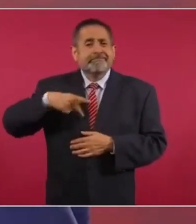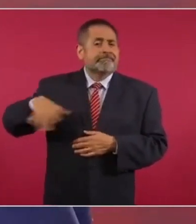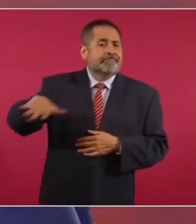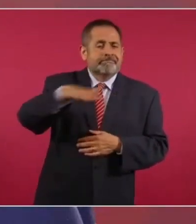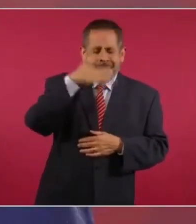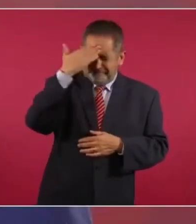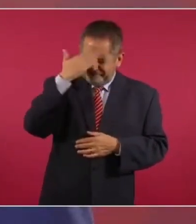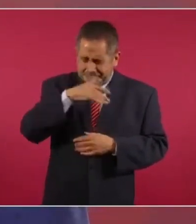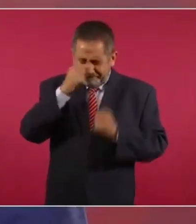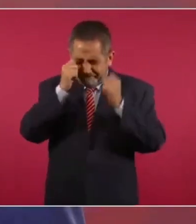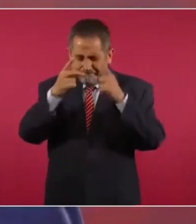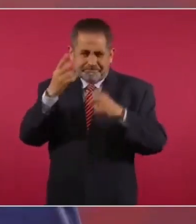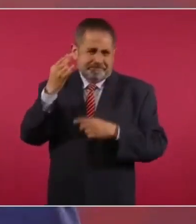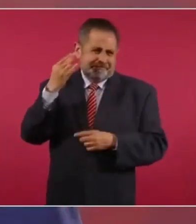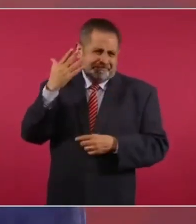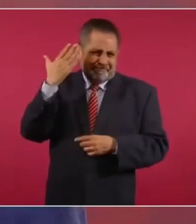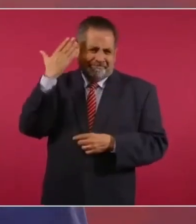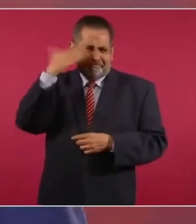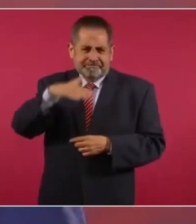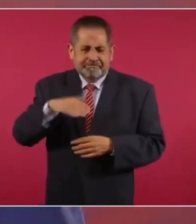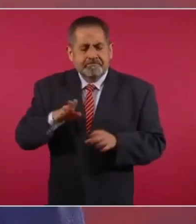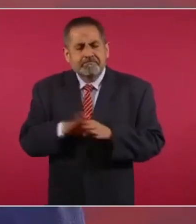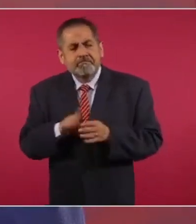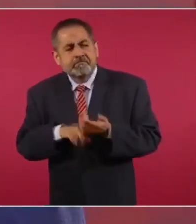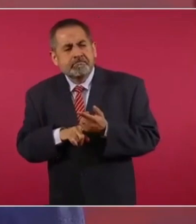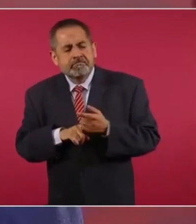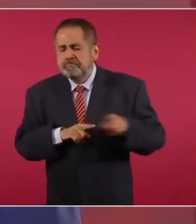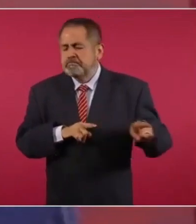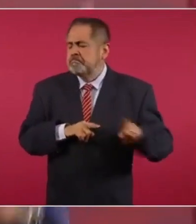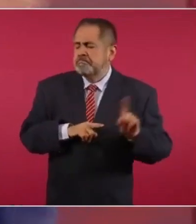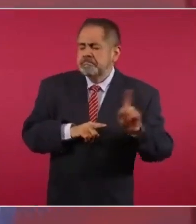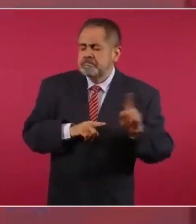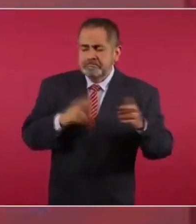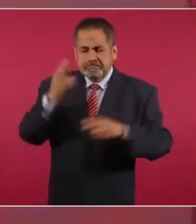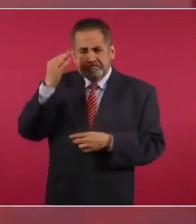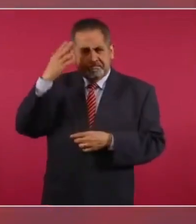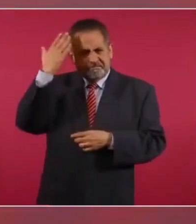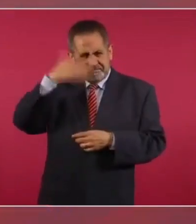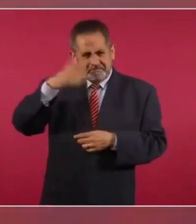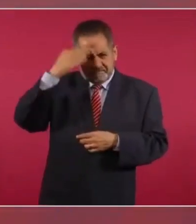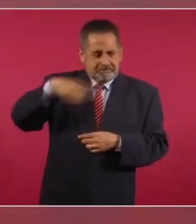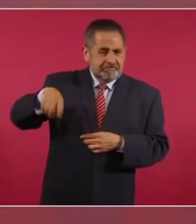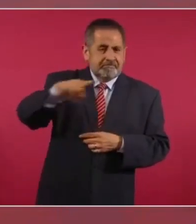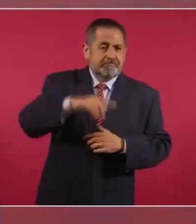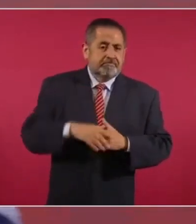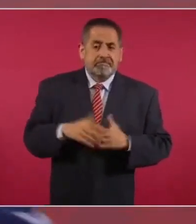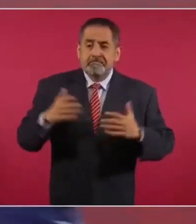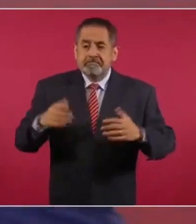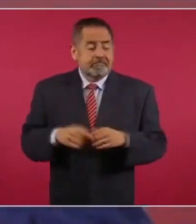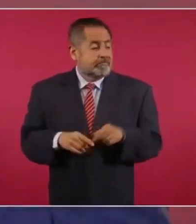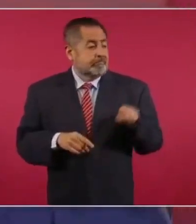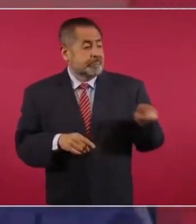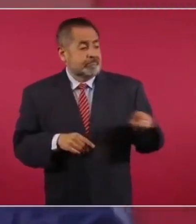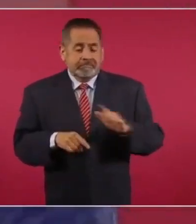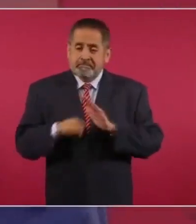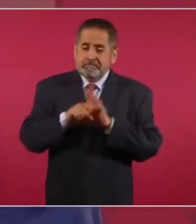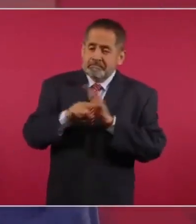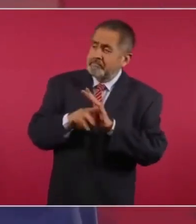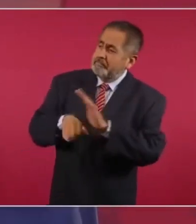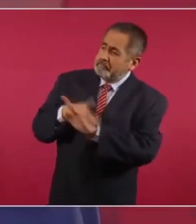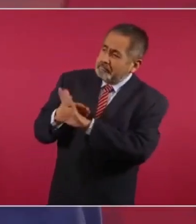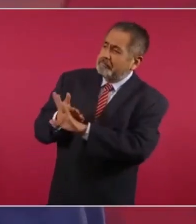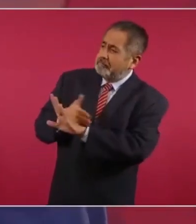muy despierta, muy consciente, muy avispada. Entonces, si todo es en contra,